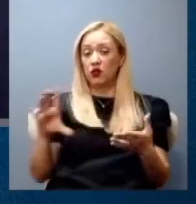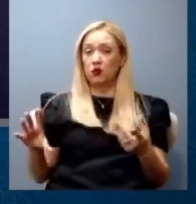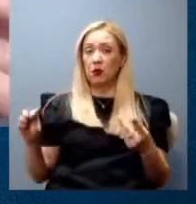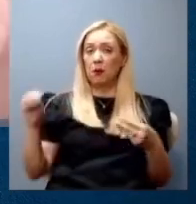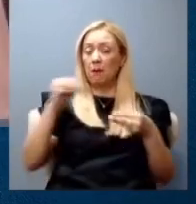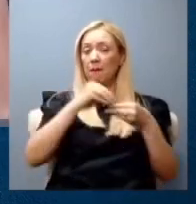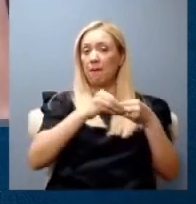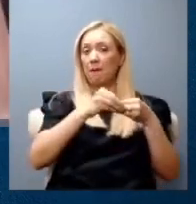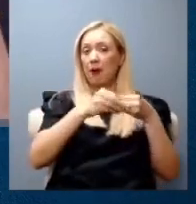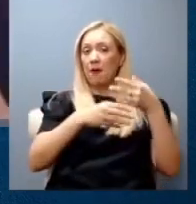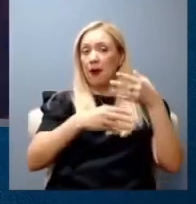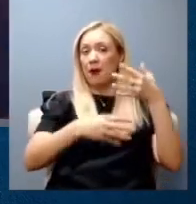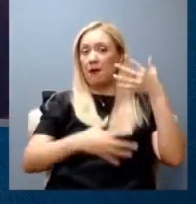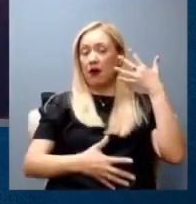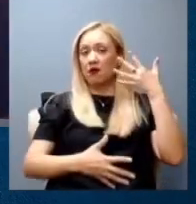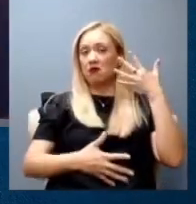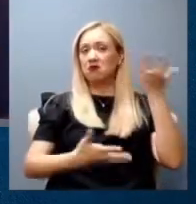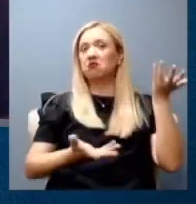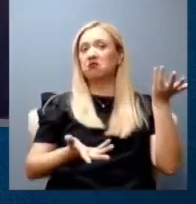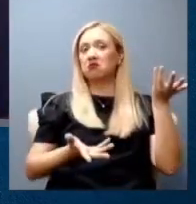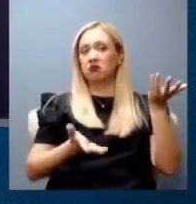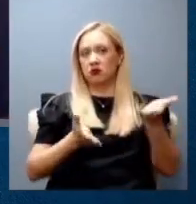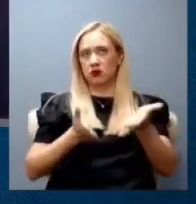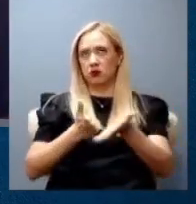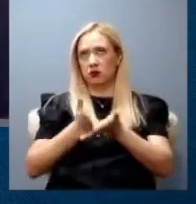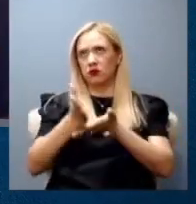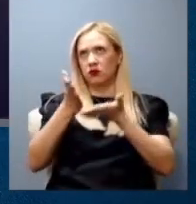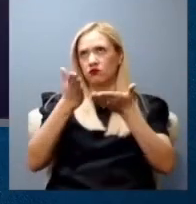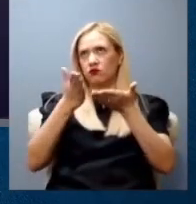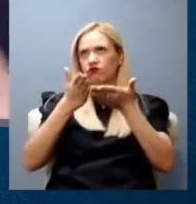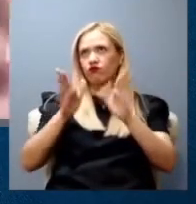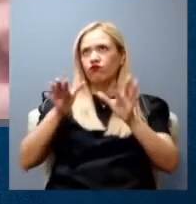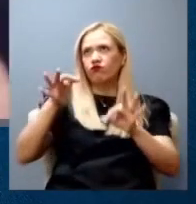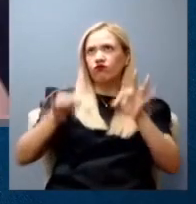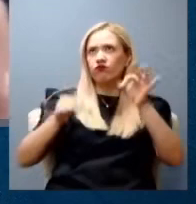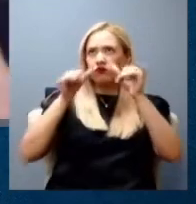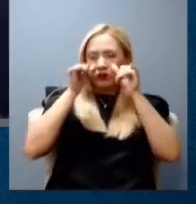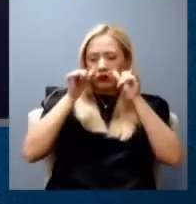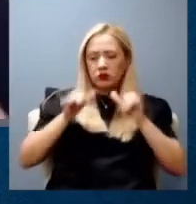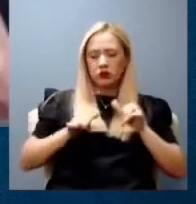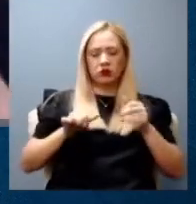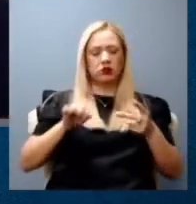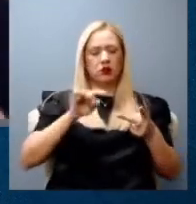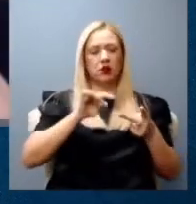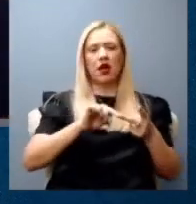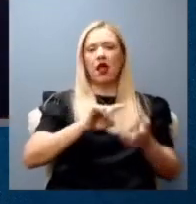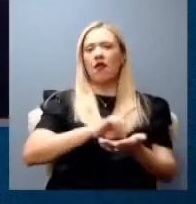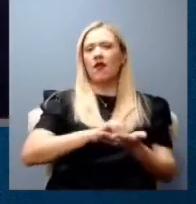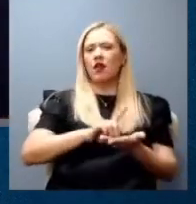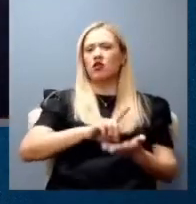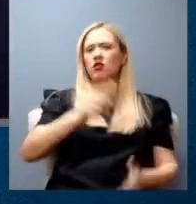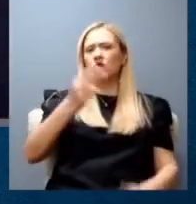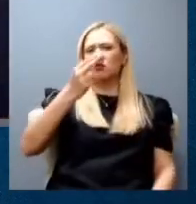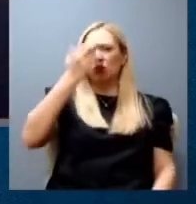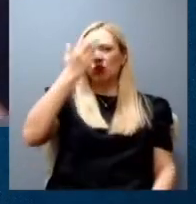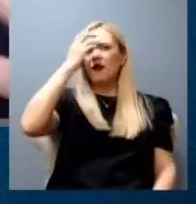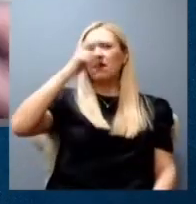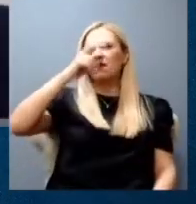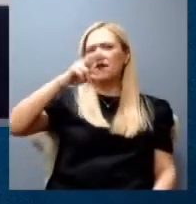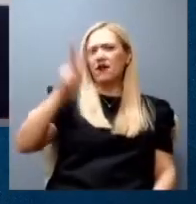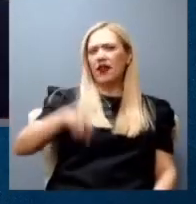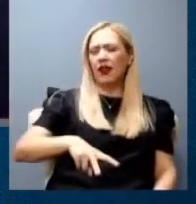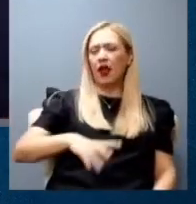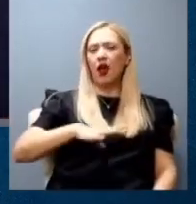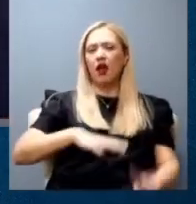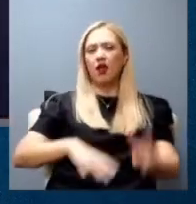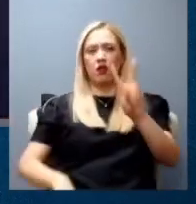Por un lado, el acceso a la justicia y por el otro, el derecho a la verdad. Creo que son dos conceptos importantes que tendríamos que clarificar,